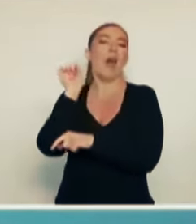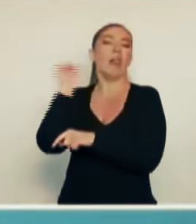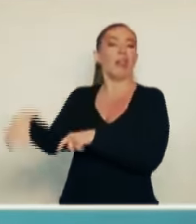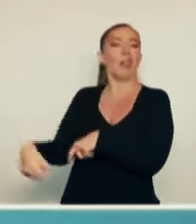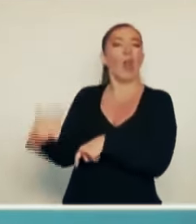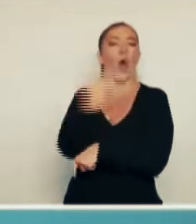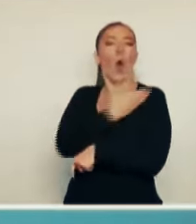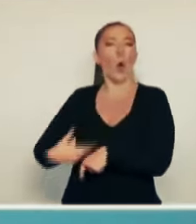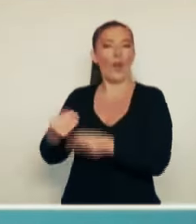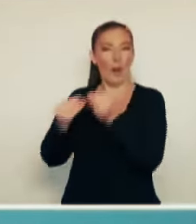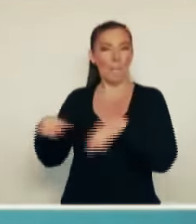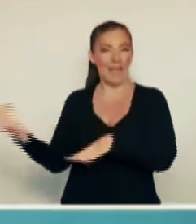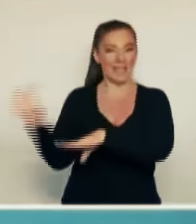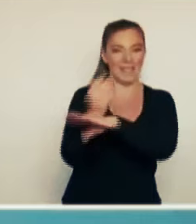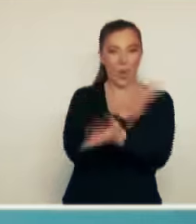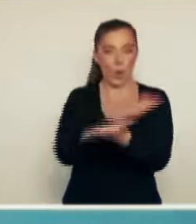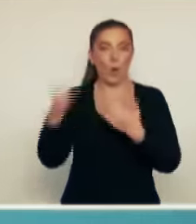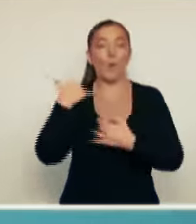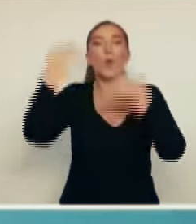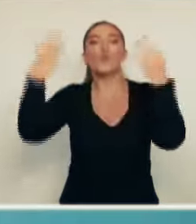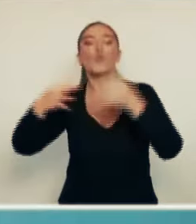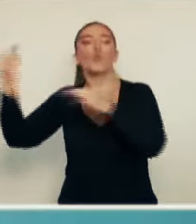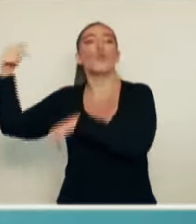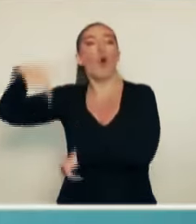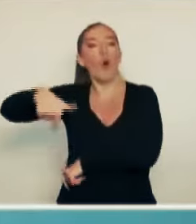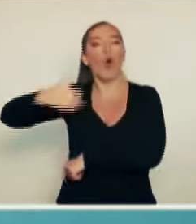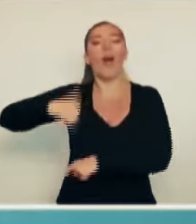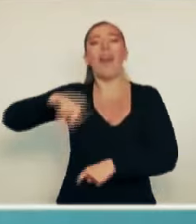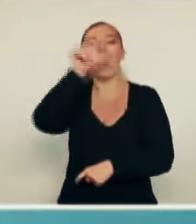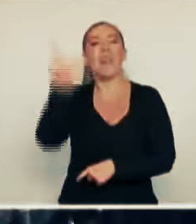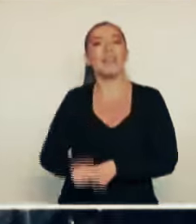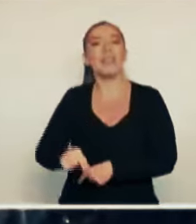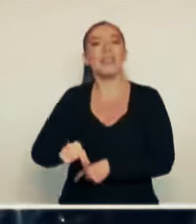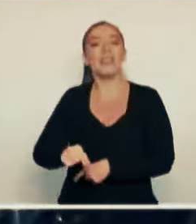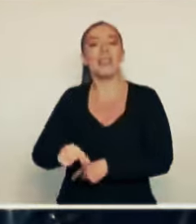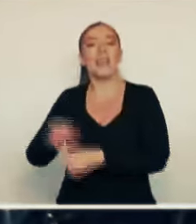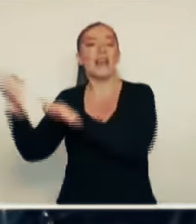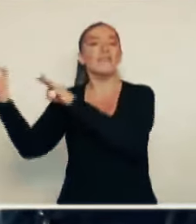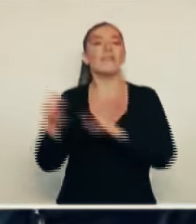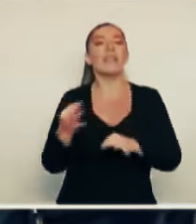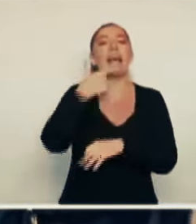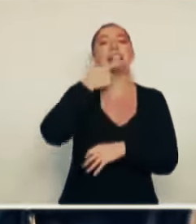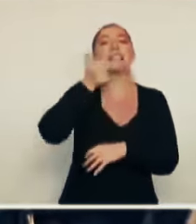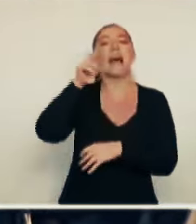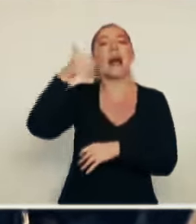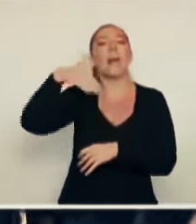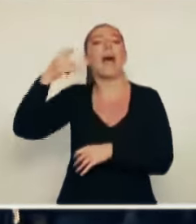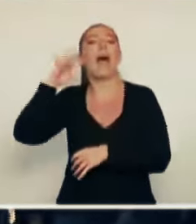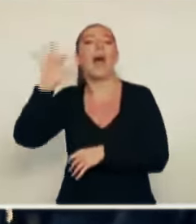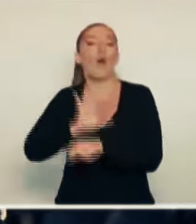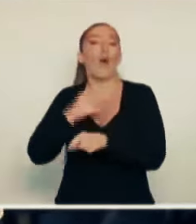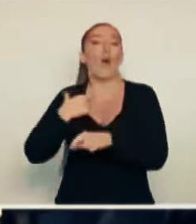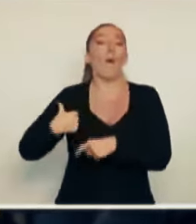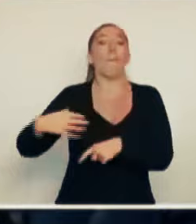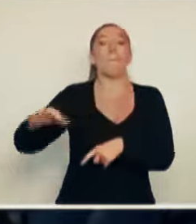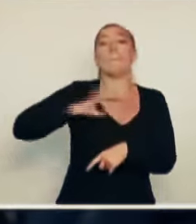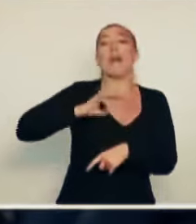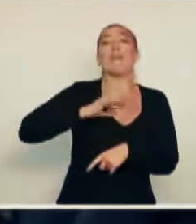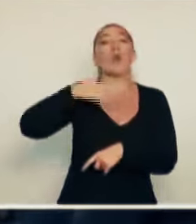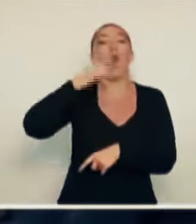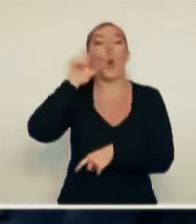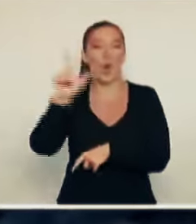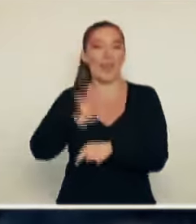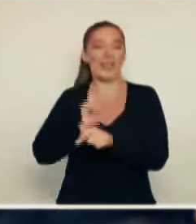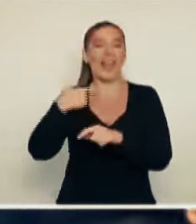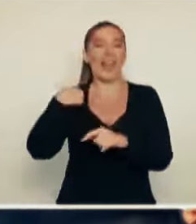Y justo llegó al país José Saramago, que era premio Nobel de literatura. Él y su mujer